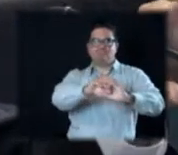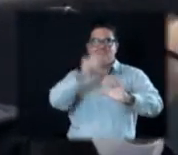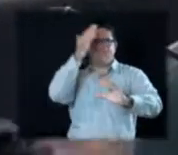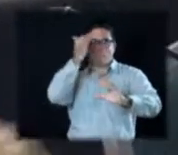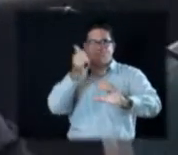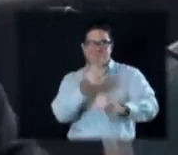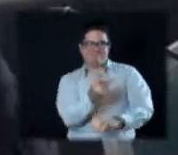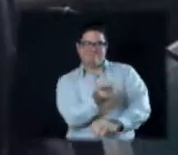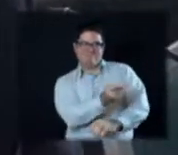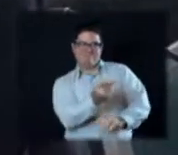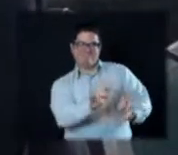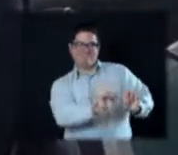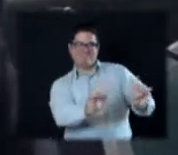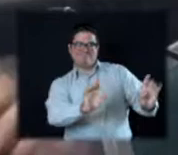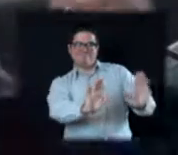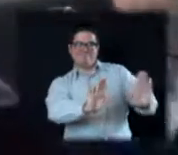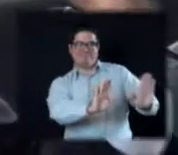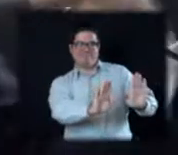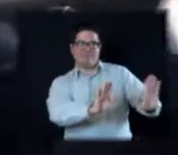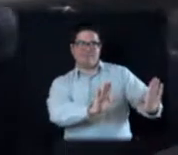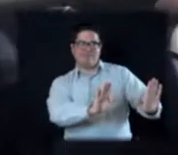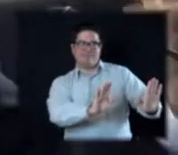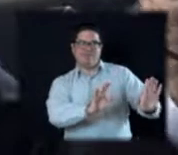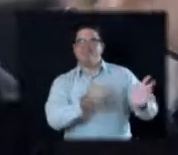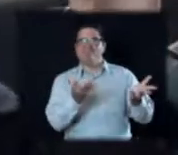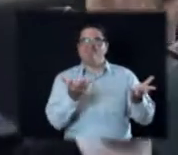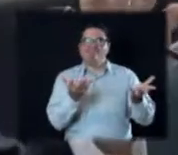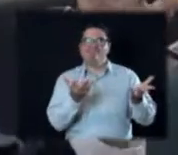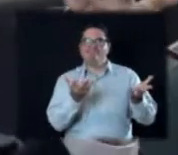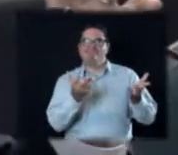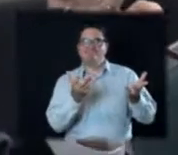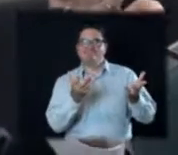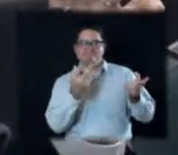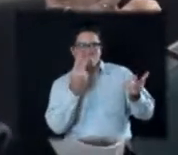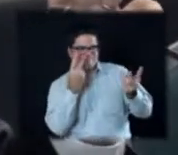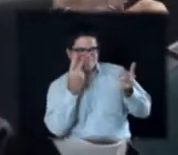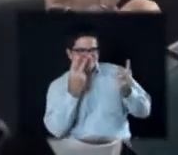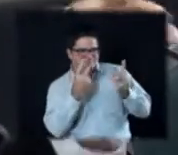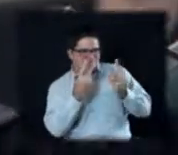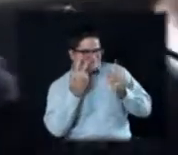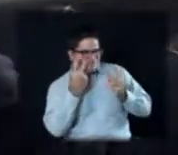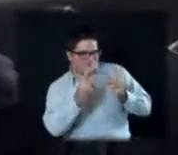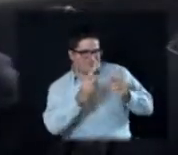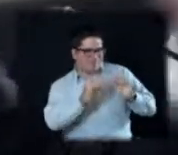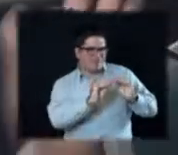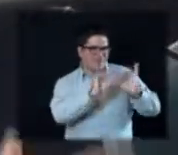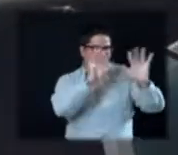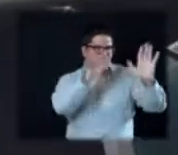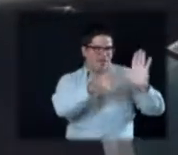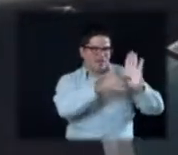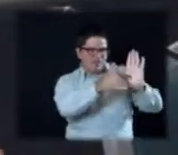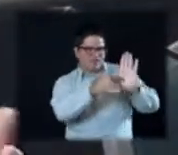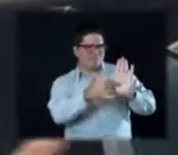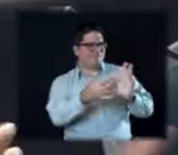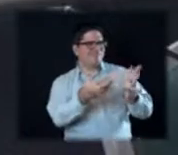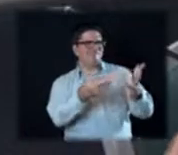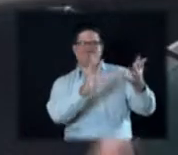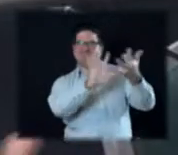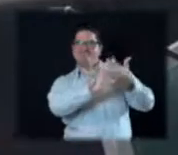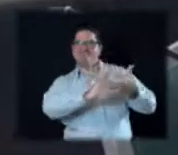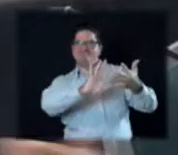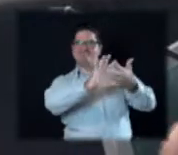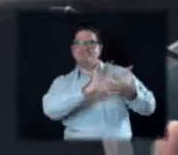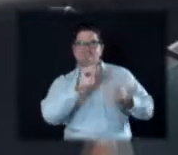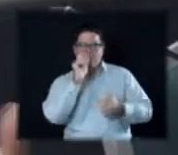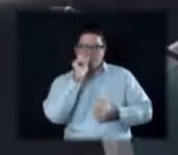2 sistemas diferentes. Es decir, que de otro modo no había visibilidad. Es un modo de visibilidad. Están usando el mismo